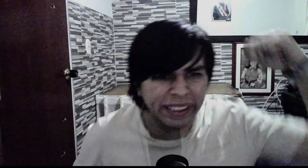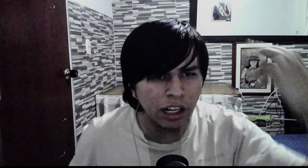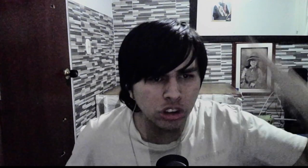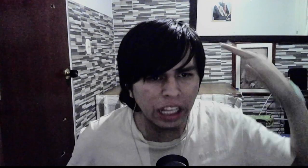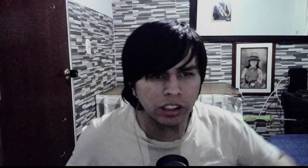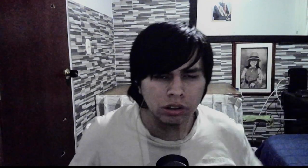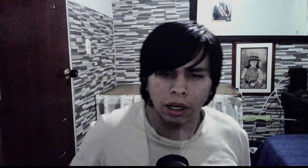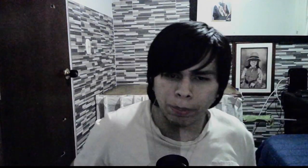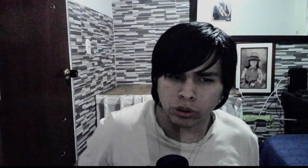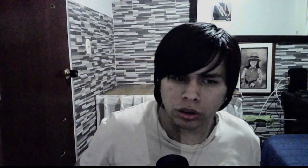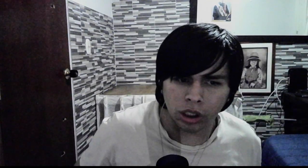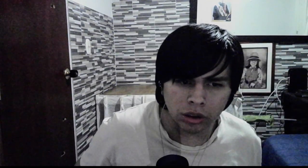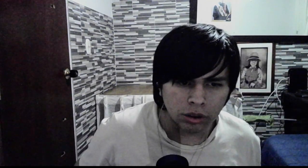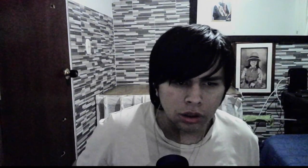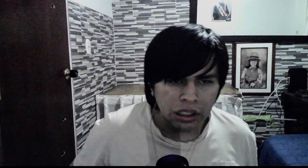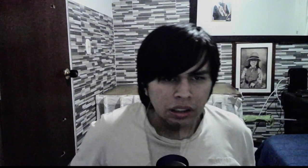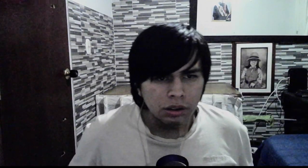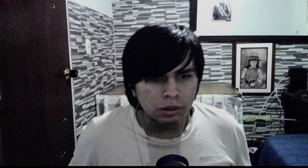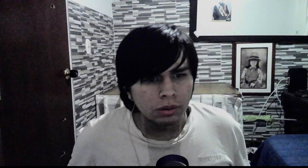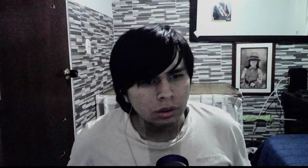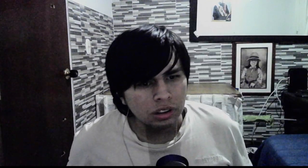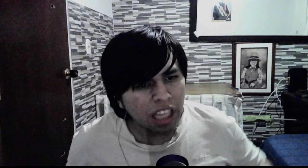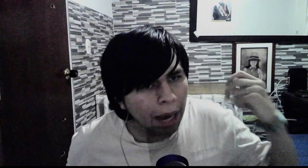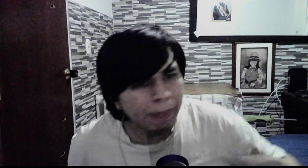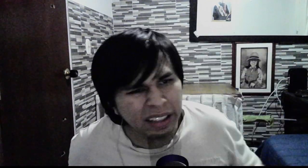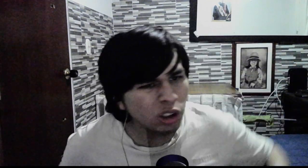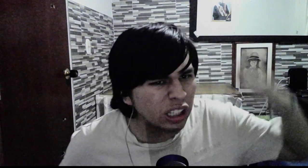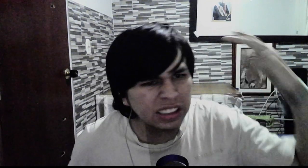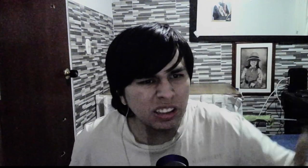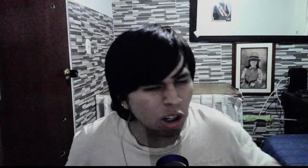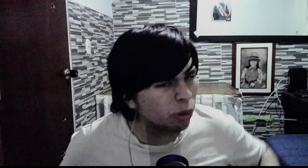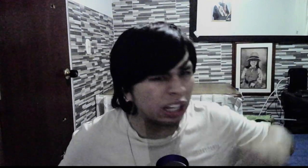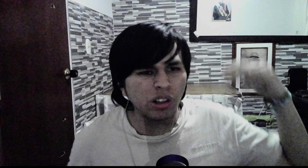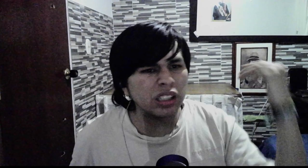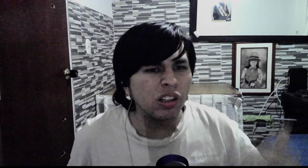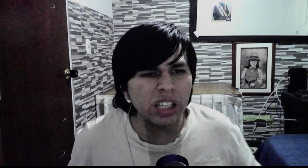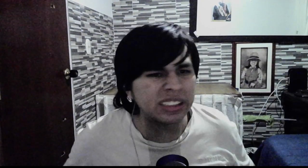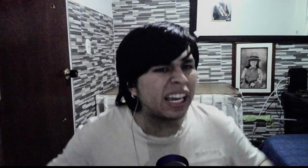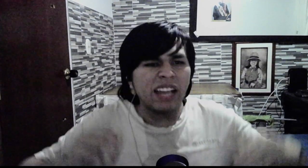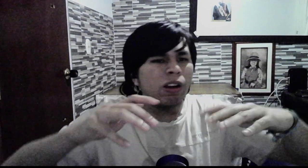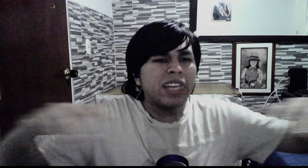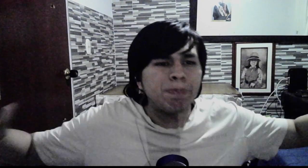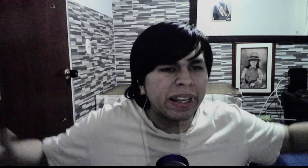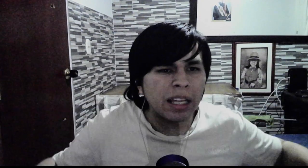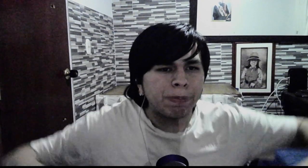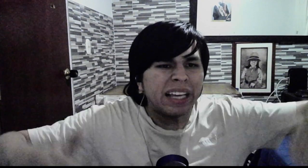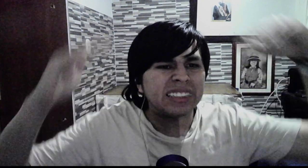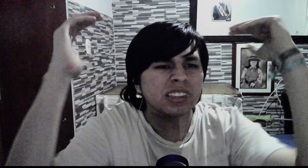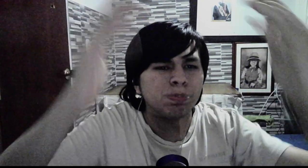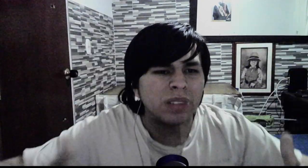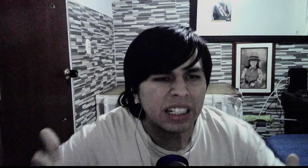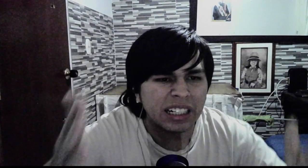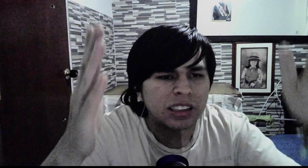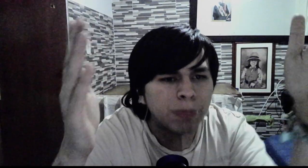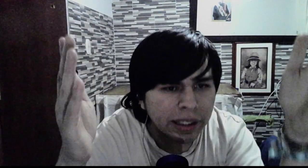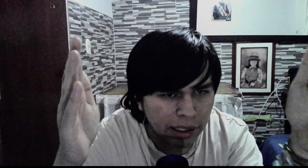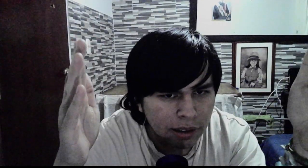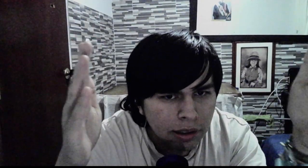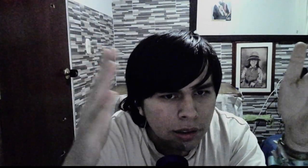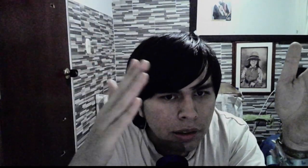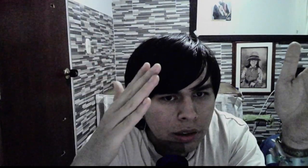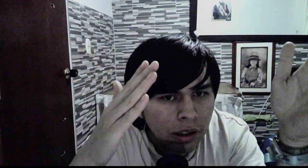respeten los derechos de la oposición sea pacto sea centro democrático sean los que sea en cualquier parte del país